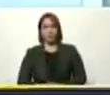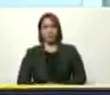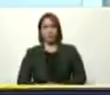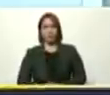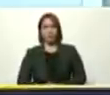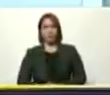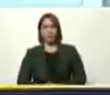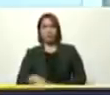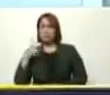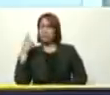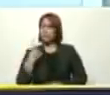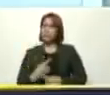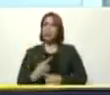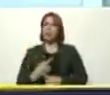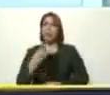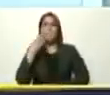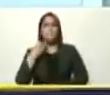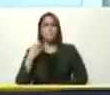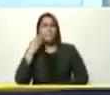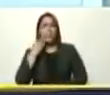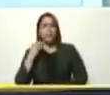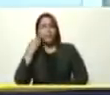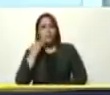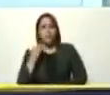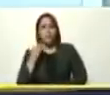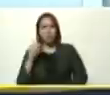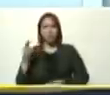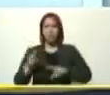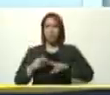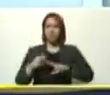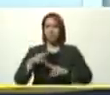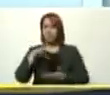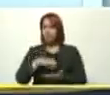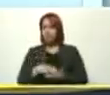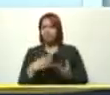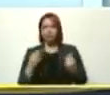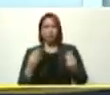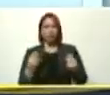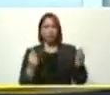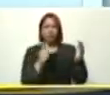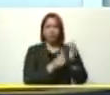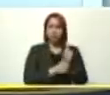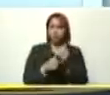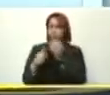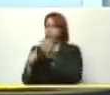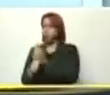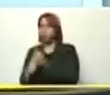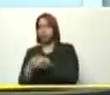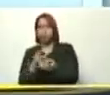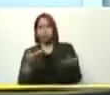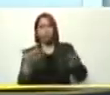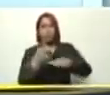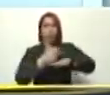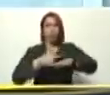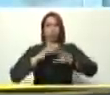sacar lecciones de la experiencia del Táchira que están encontrando ustedes en esa gobernación. Que le cuenten a Venezuela,